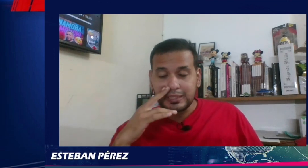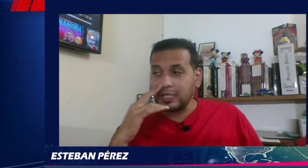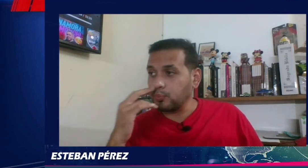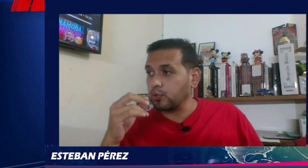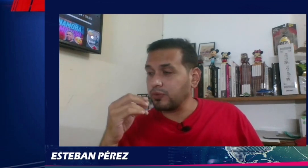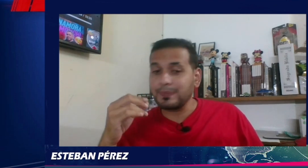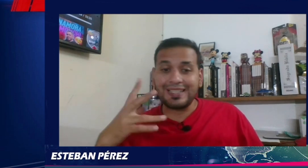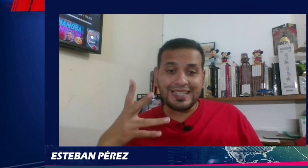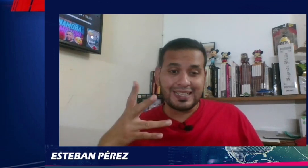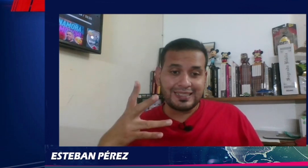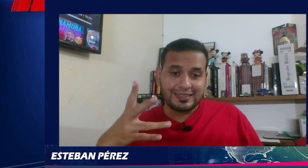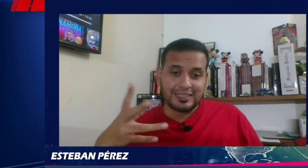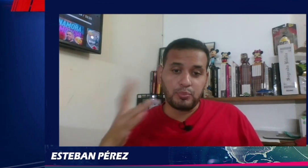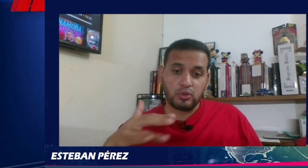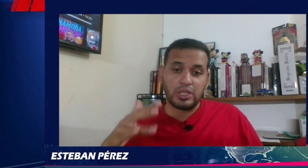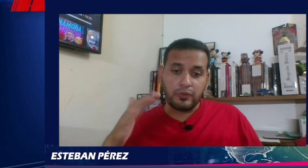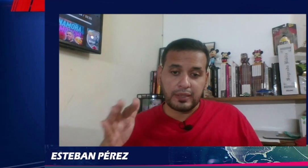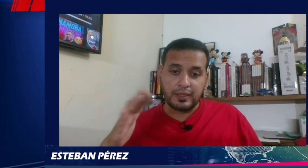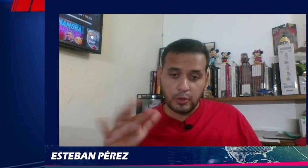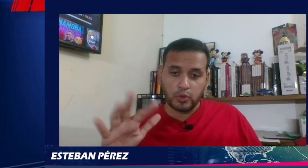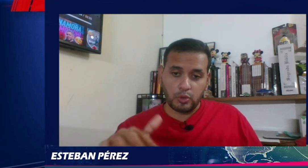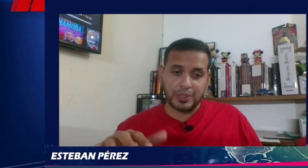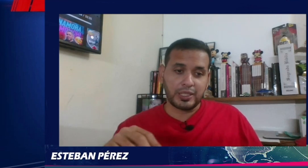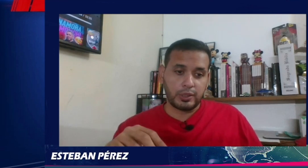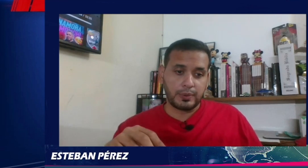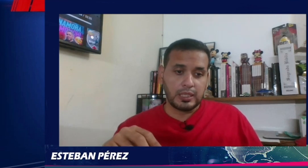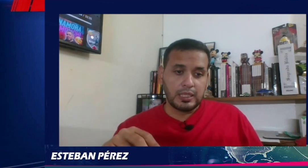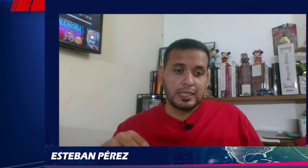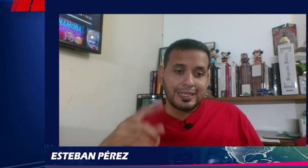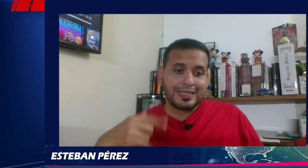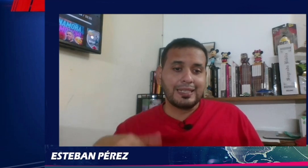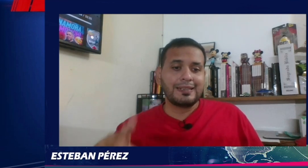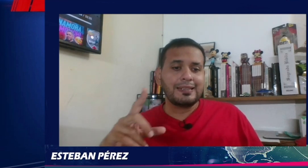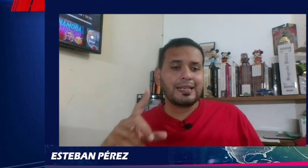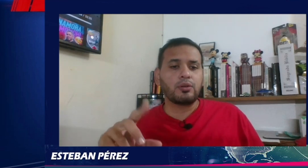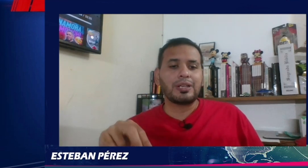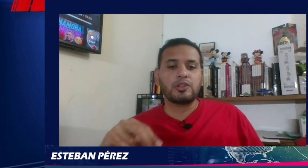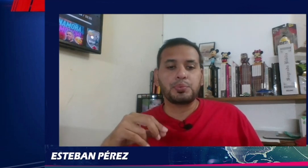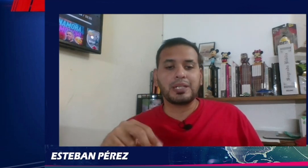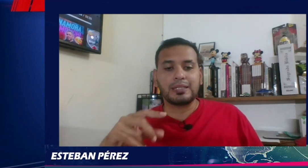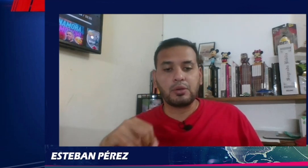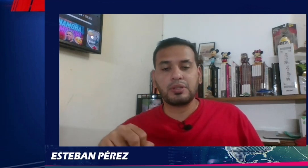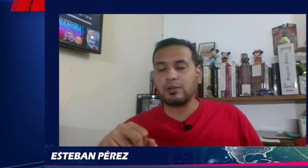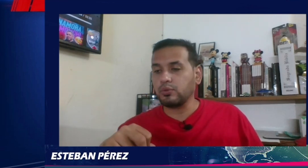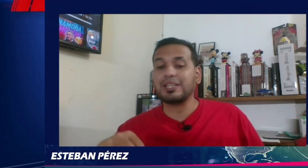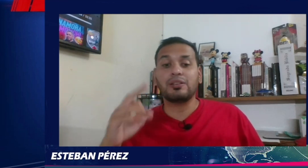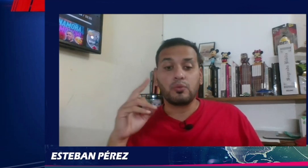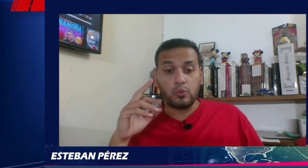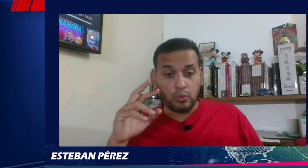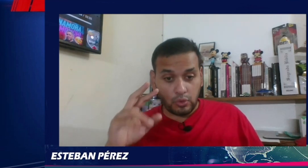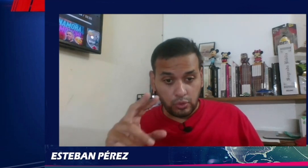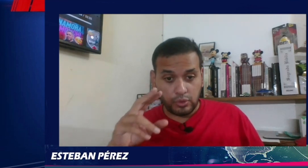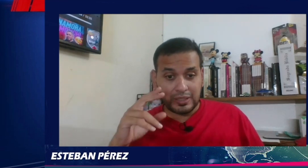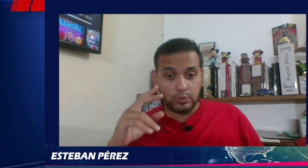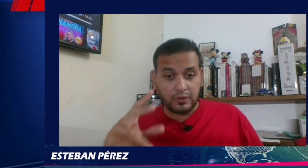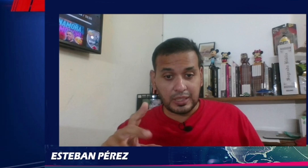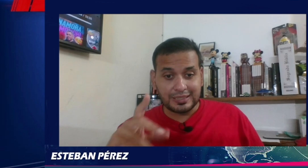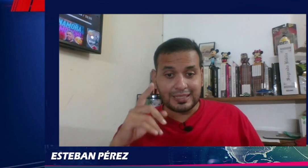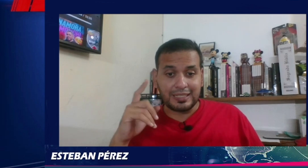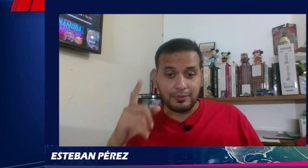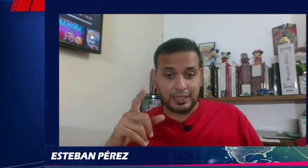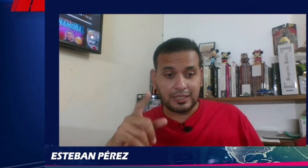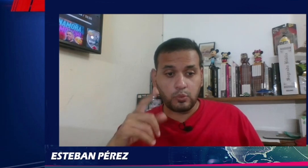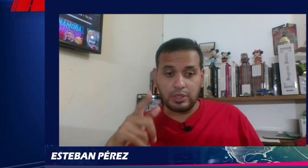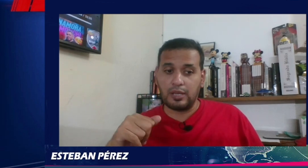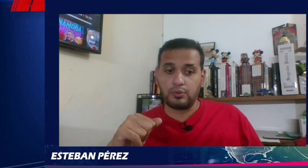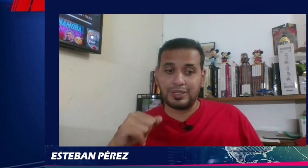denuncia presentada por familiares de personas fallecidas por COVID-19, quienes indicaron que el subsecretario de Salud incurrió en una falta